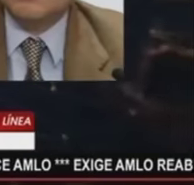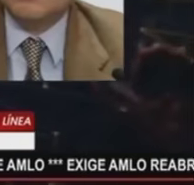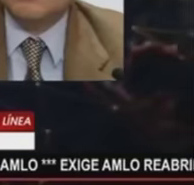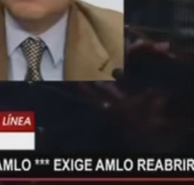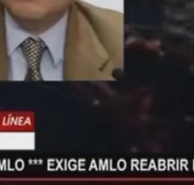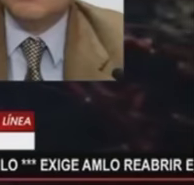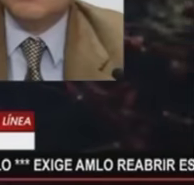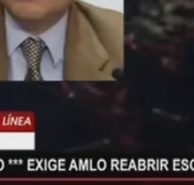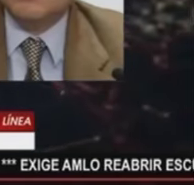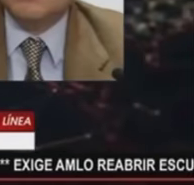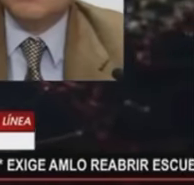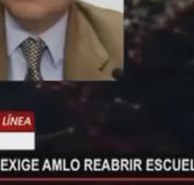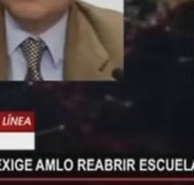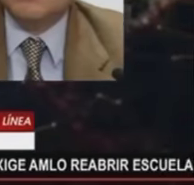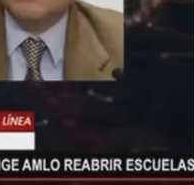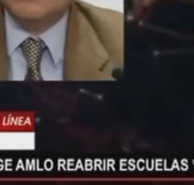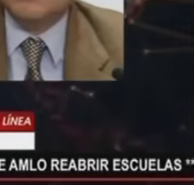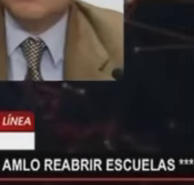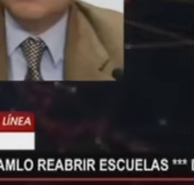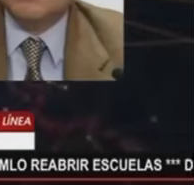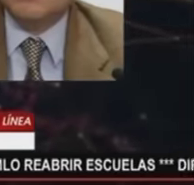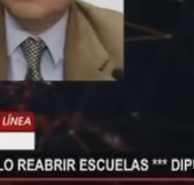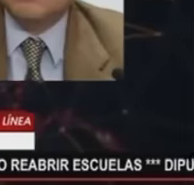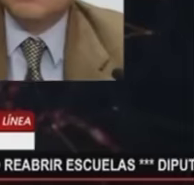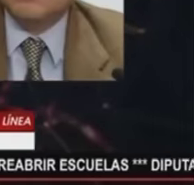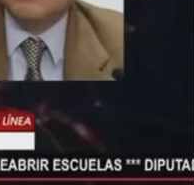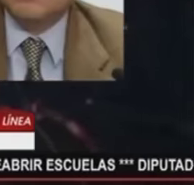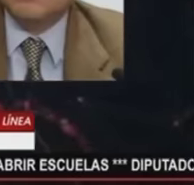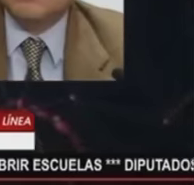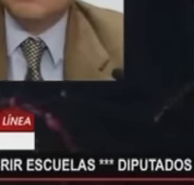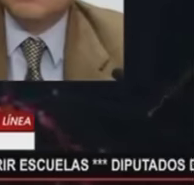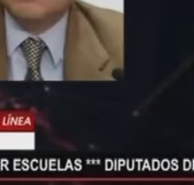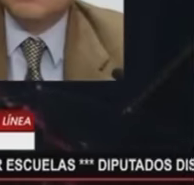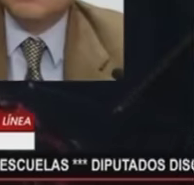vamos a darle tiempo a la gente para que puedan